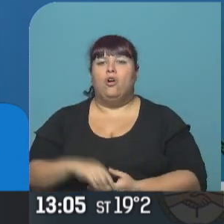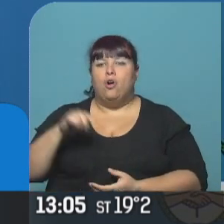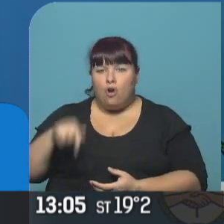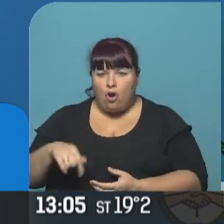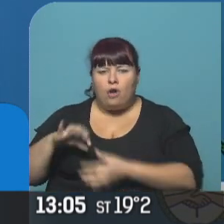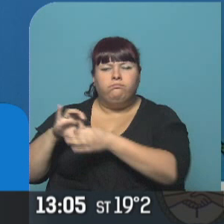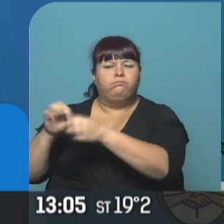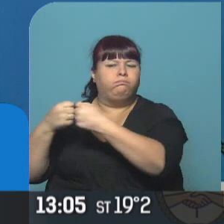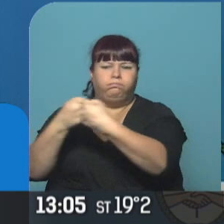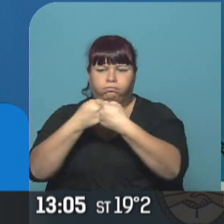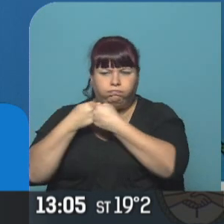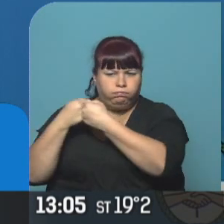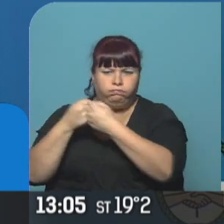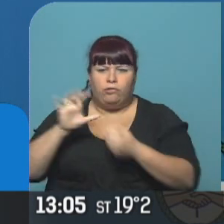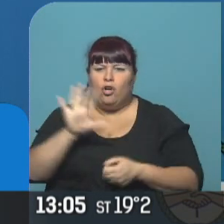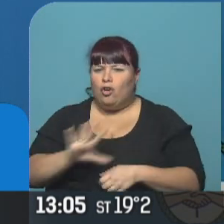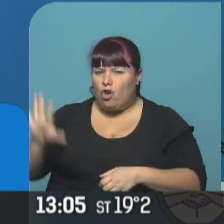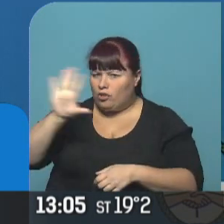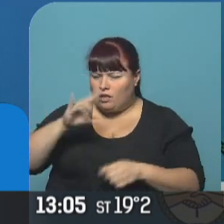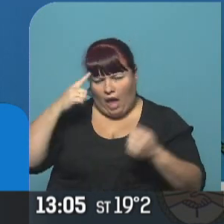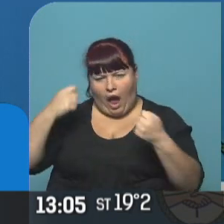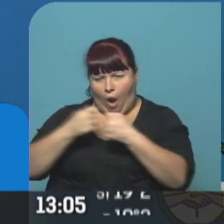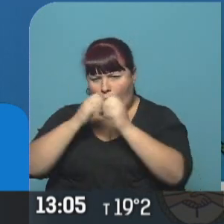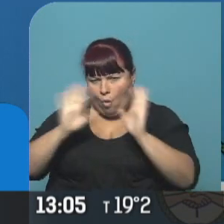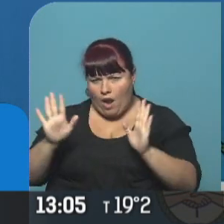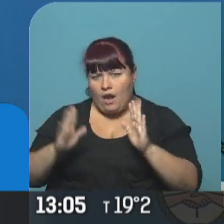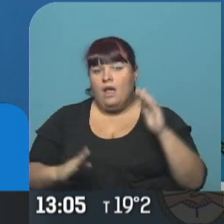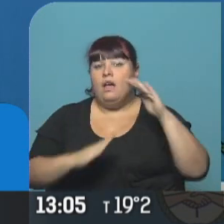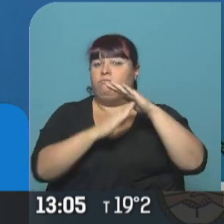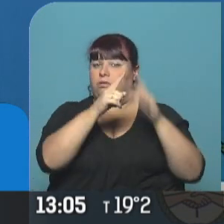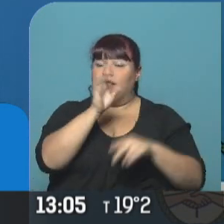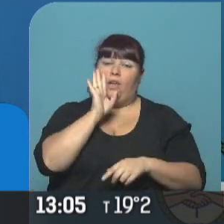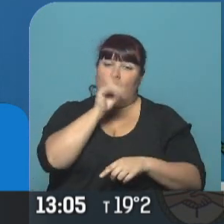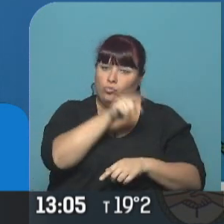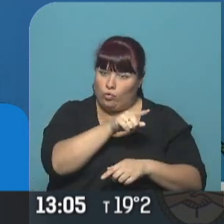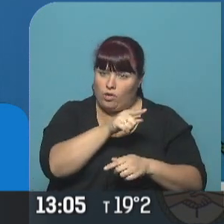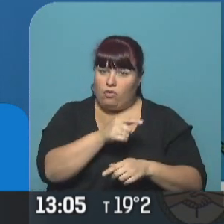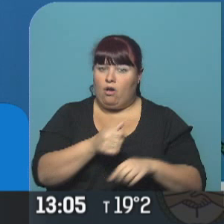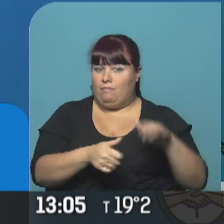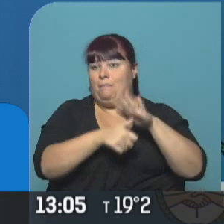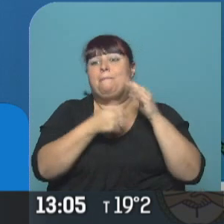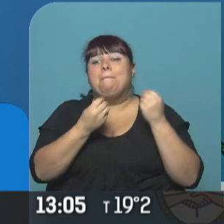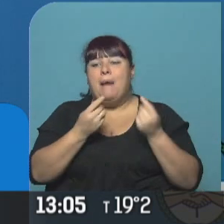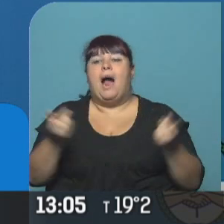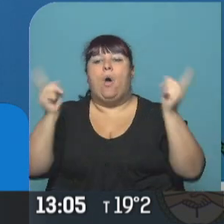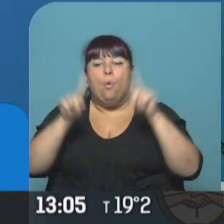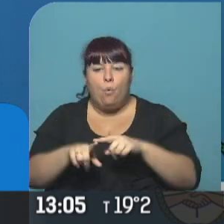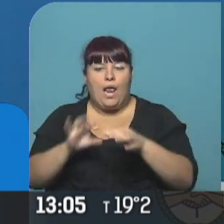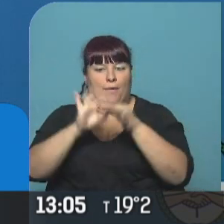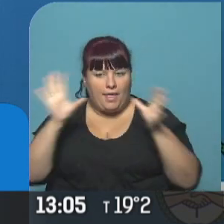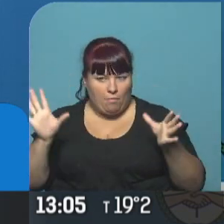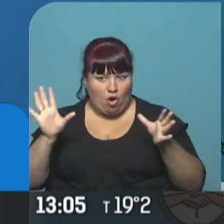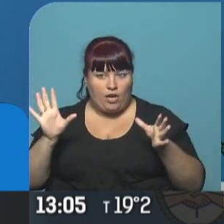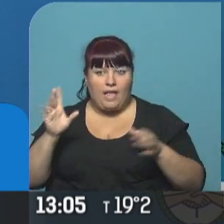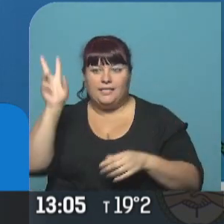una unanimidad en todo el continente y con el liderazgo de Estados Unidos para que se restablezca la